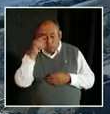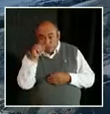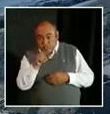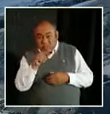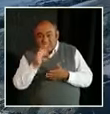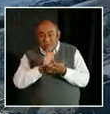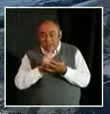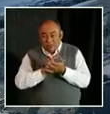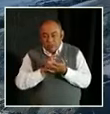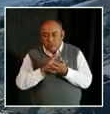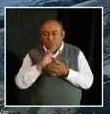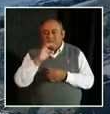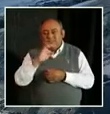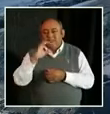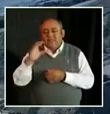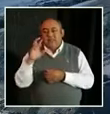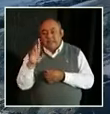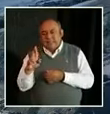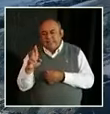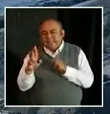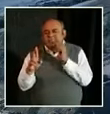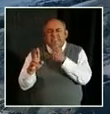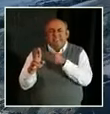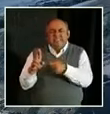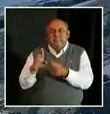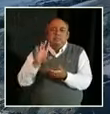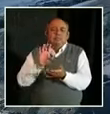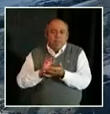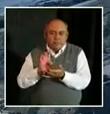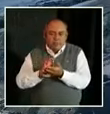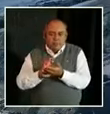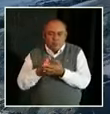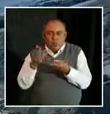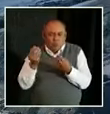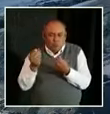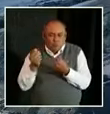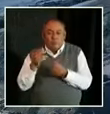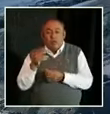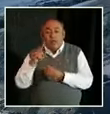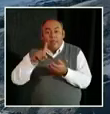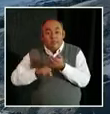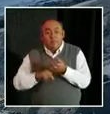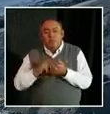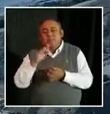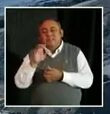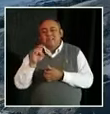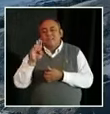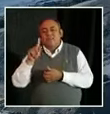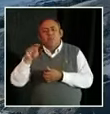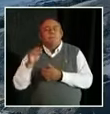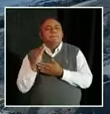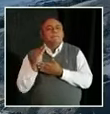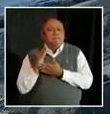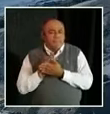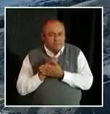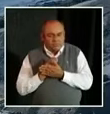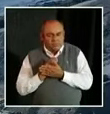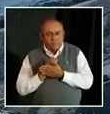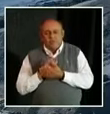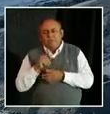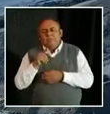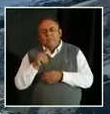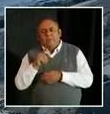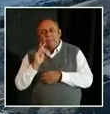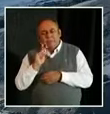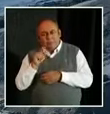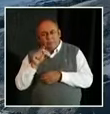el CCR es un concreto que lleva un poco menos de cemento, es un concreto que podría